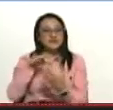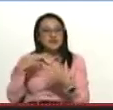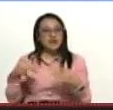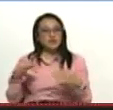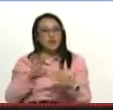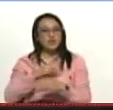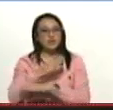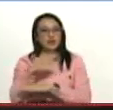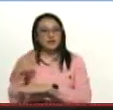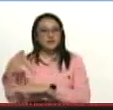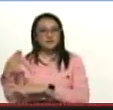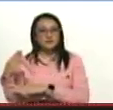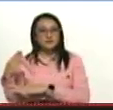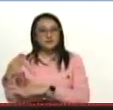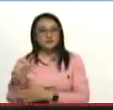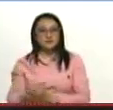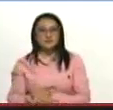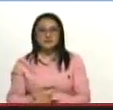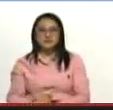Caribe